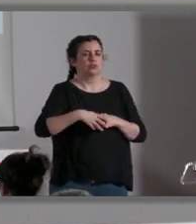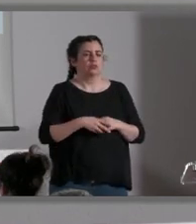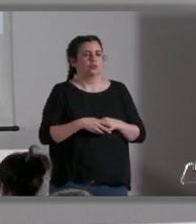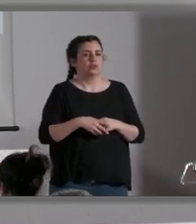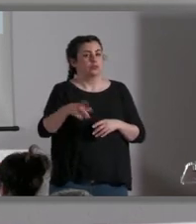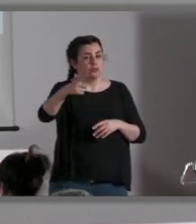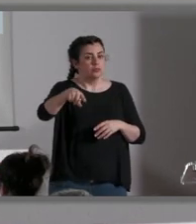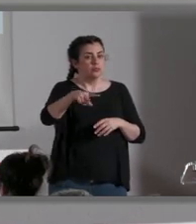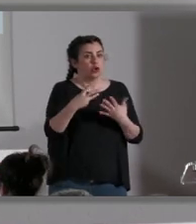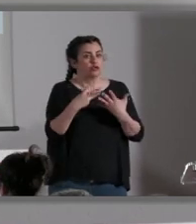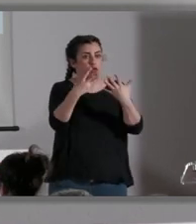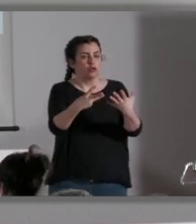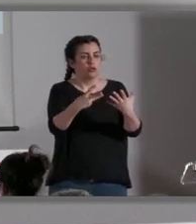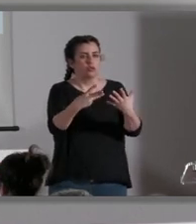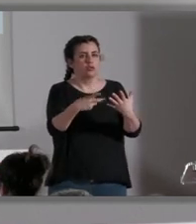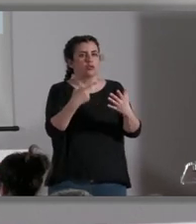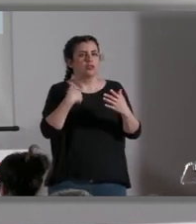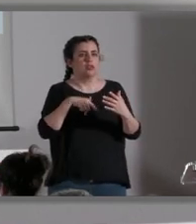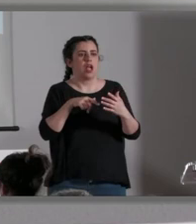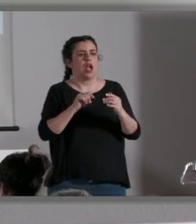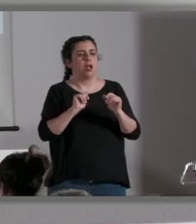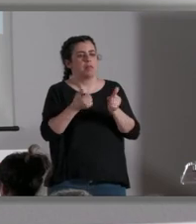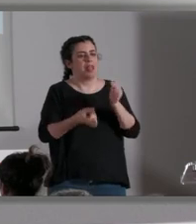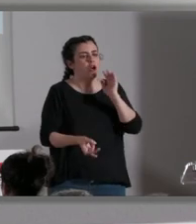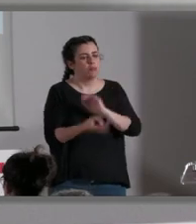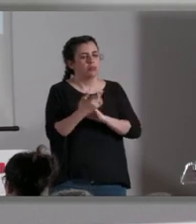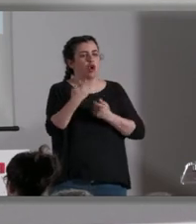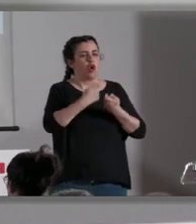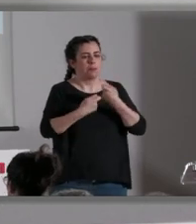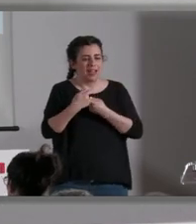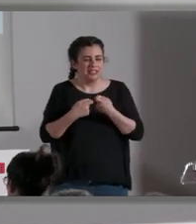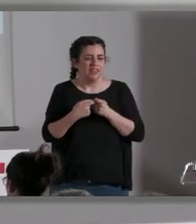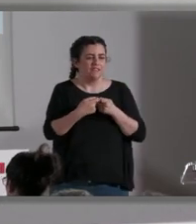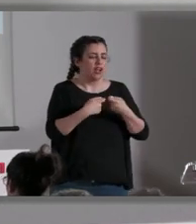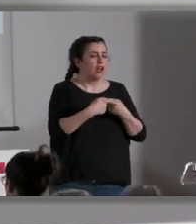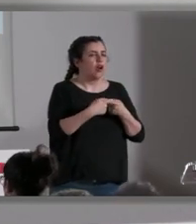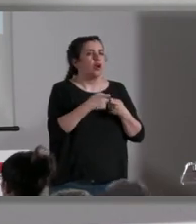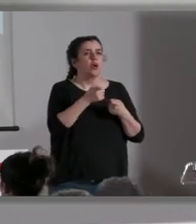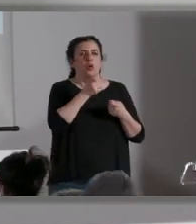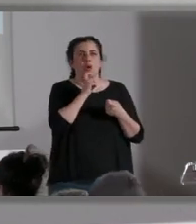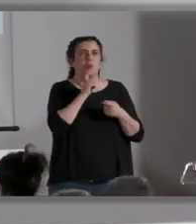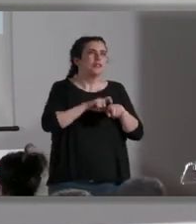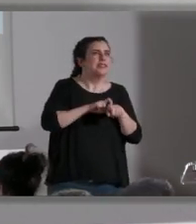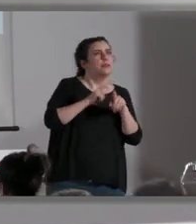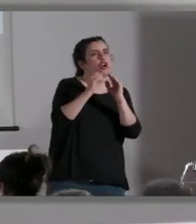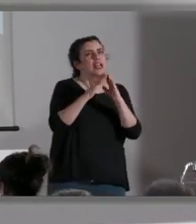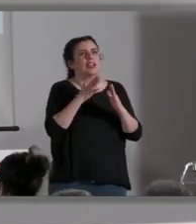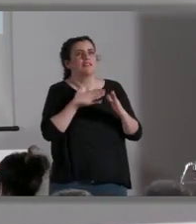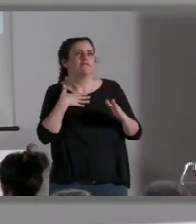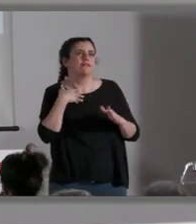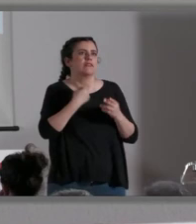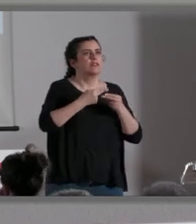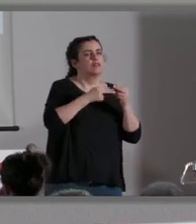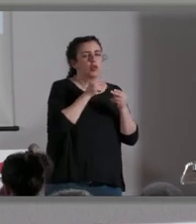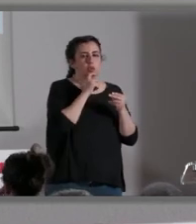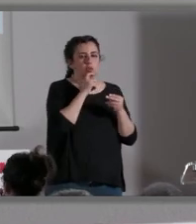Ellos están en el proceso de constitución de cooperativa, decisiones sobre la tipología de casa que quieren y demás. Y por nuestra parte